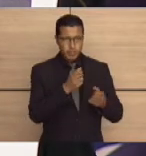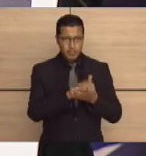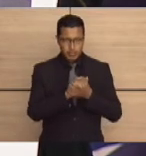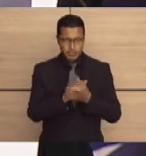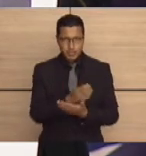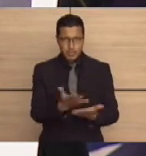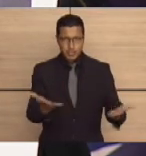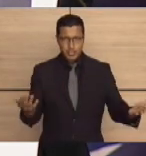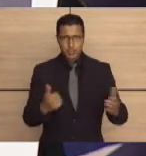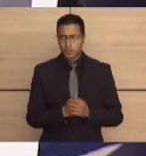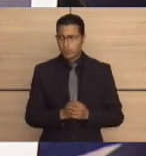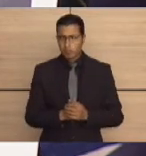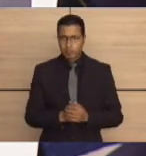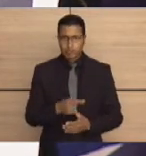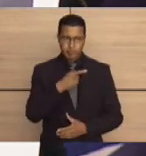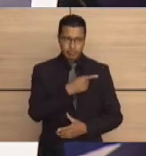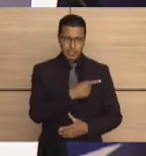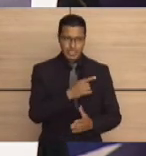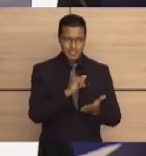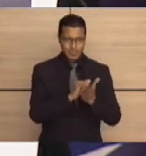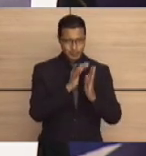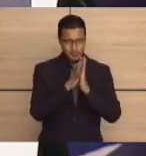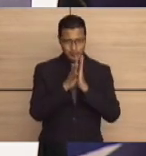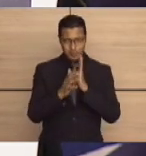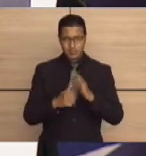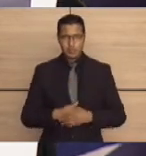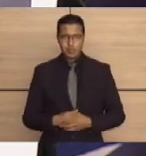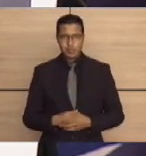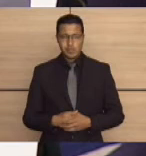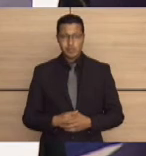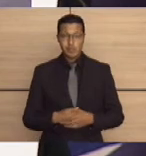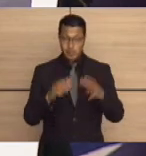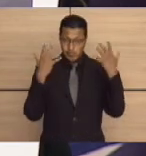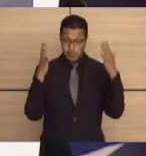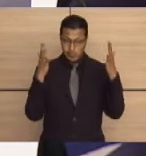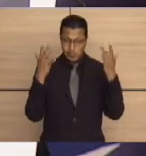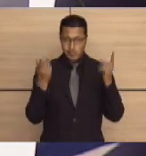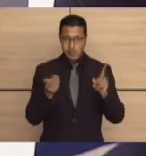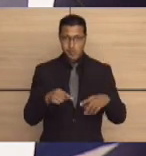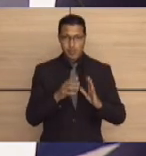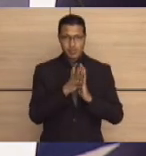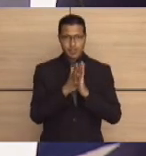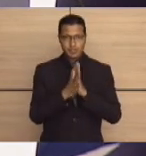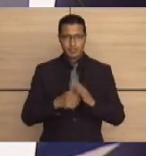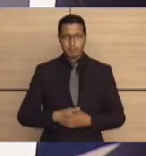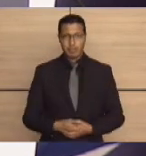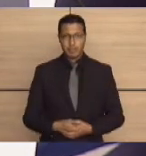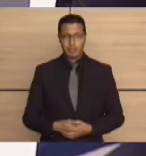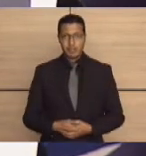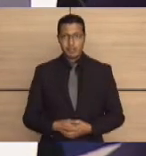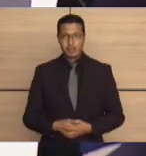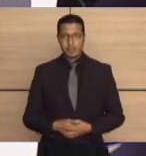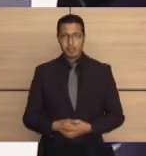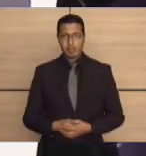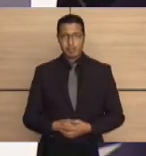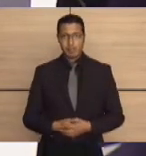público. Ahí está Juliana, que está haciendo la infografía. Sí, un aplauso para ella también, ¿por qué no? Sí.